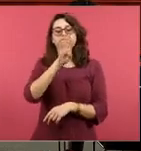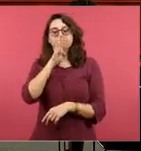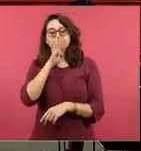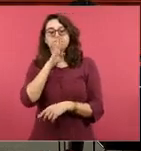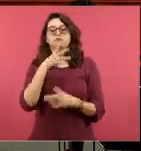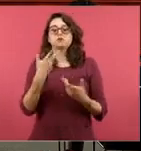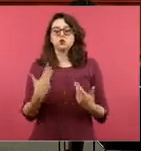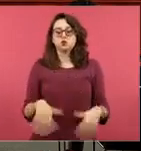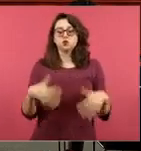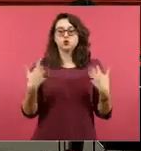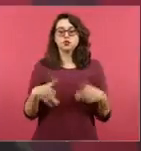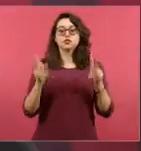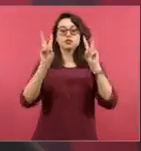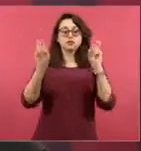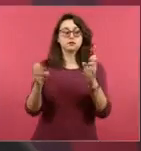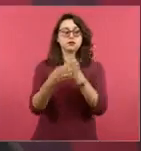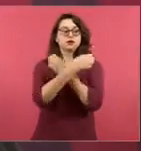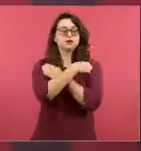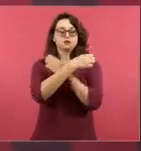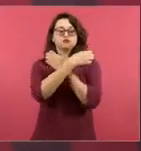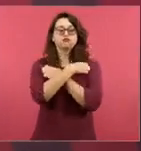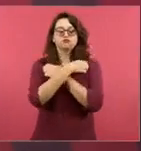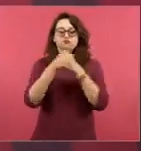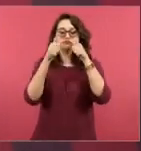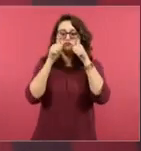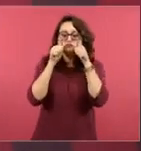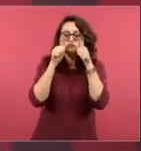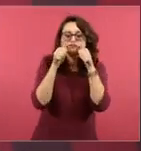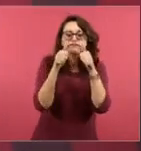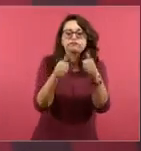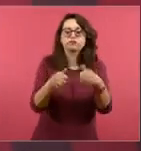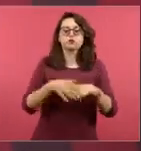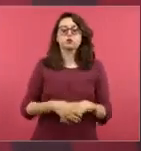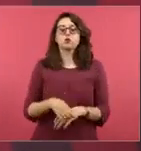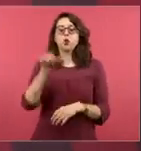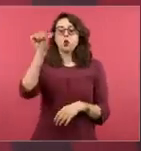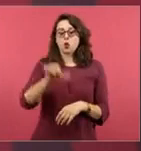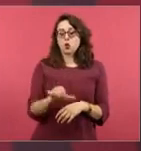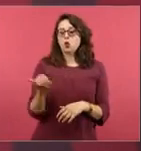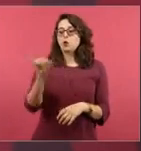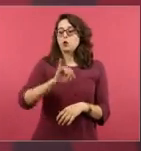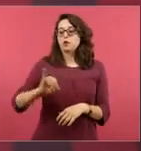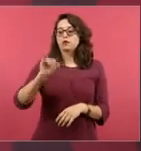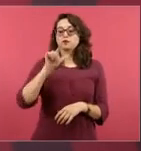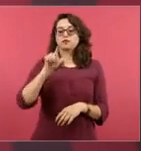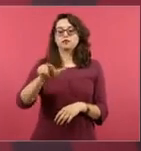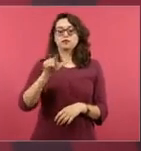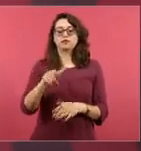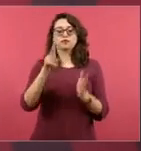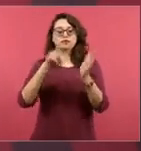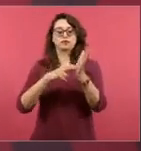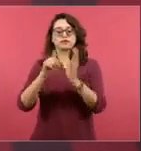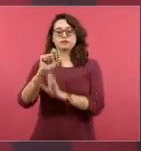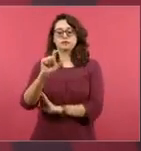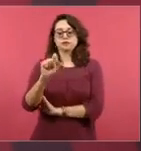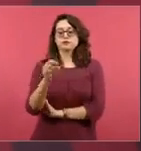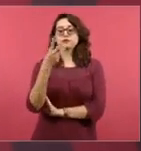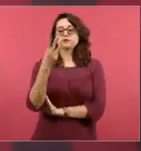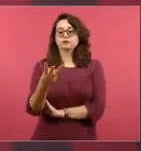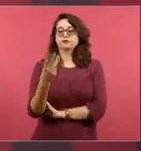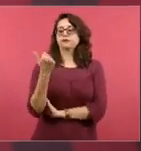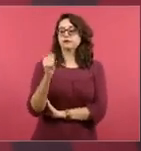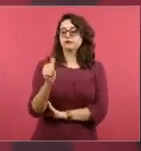el tema educativo. Hoy, jueves 17 de 2023, del mes de